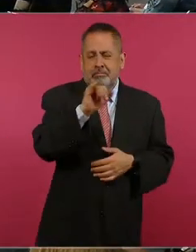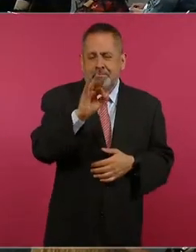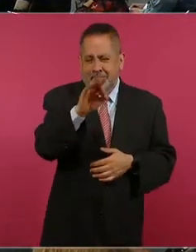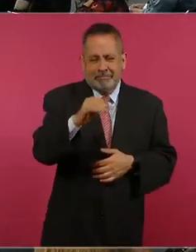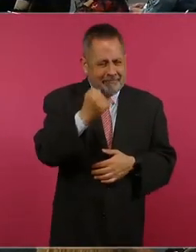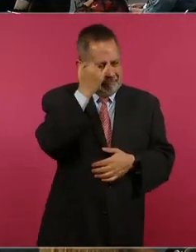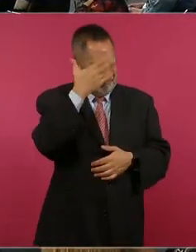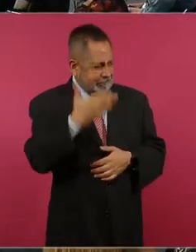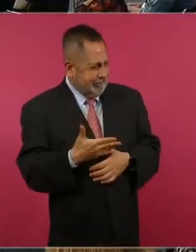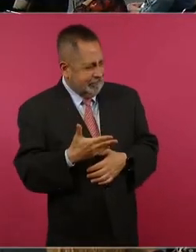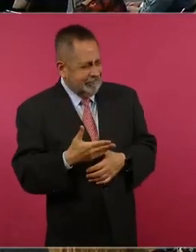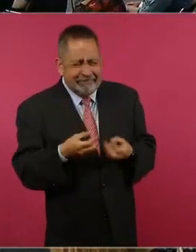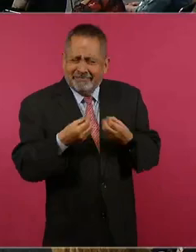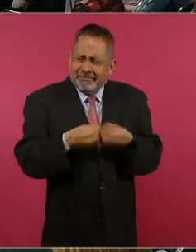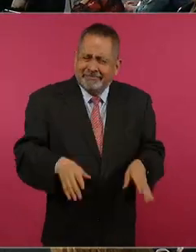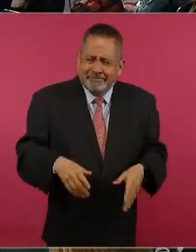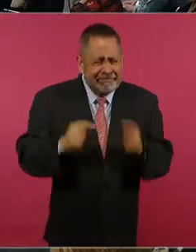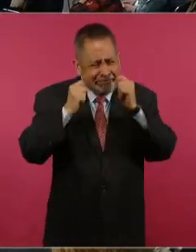Judicial,